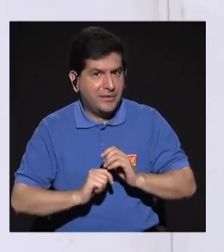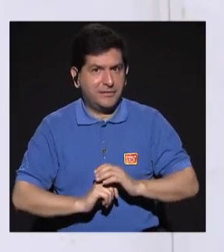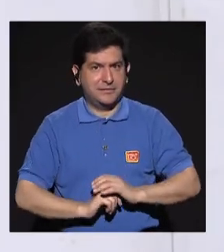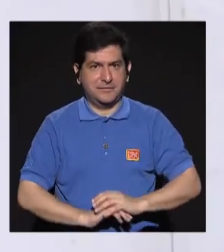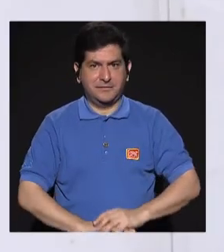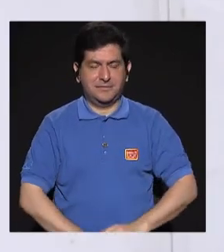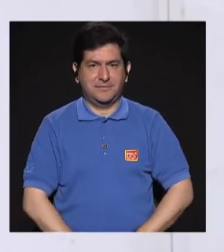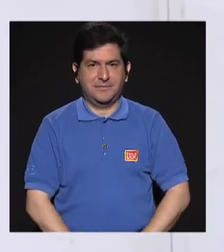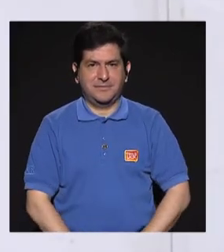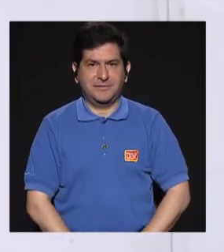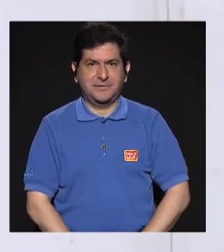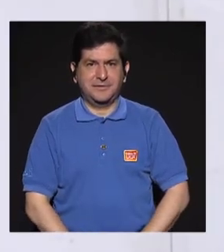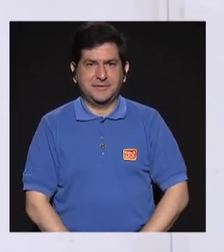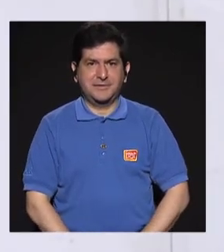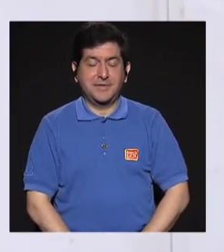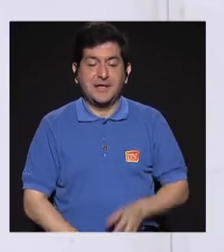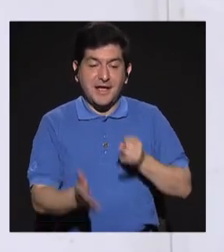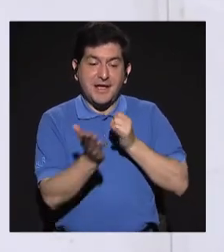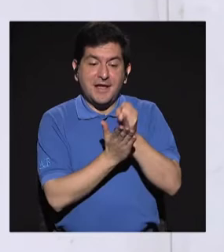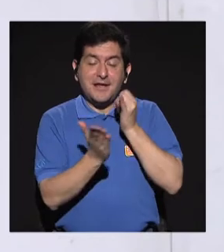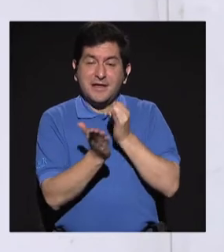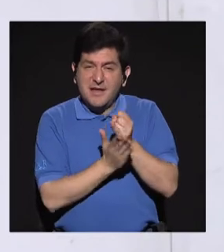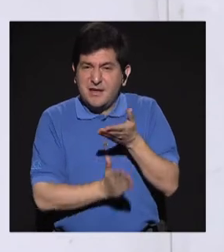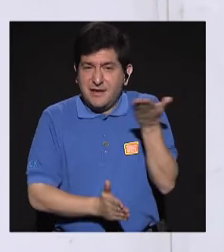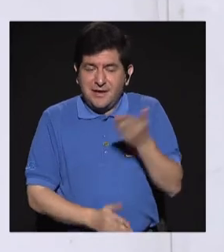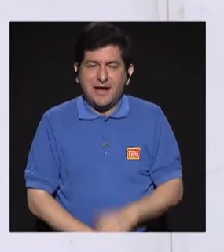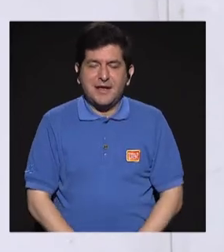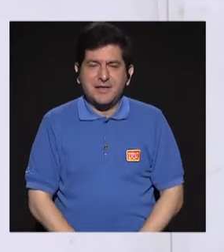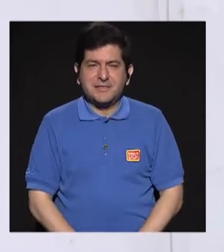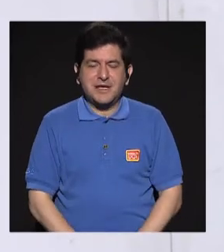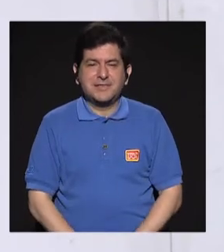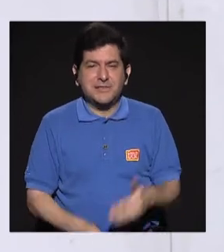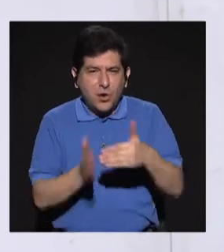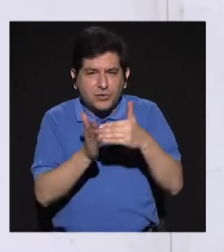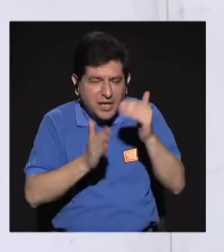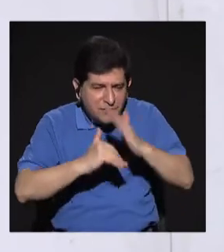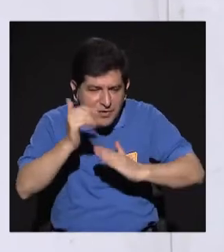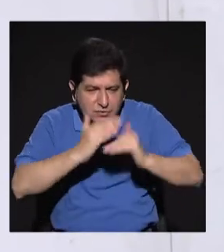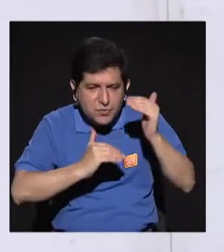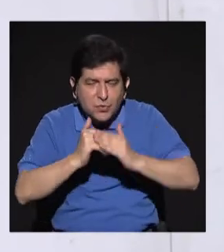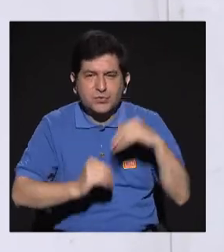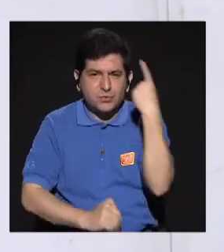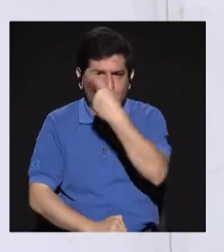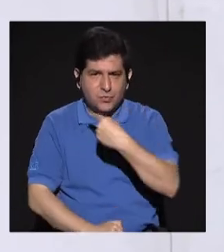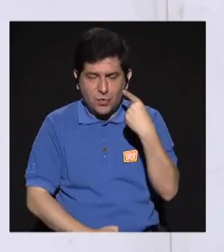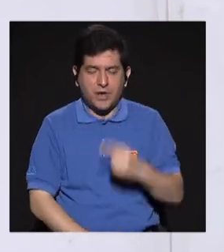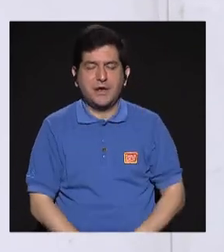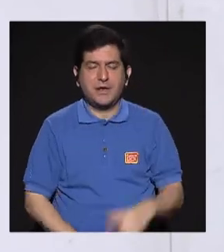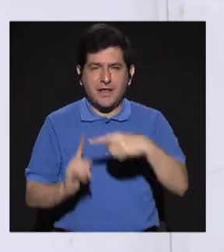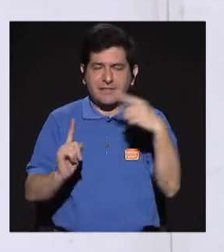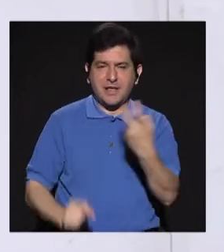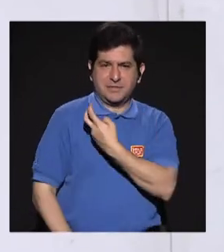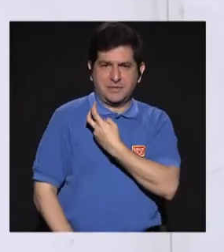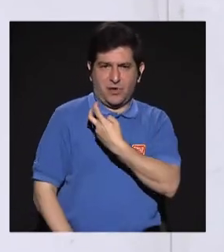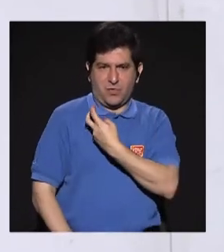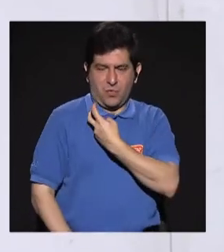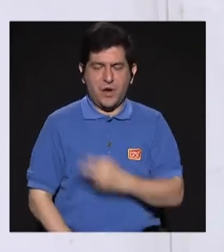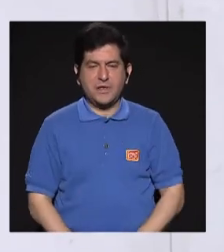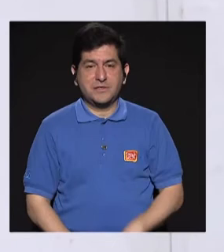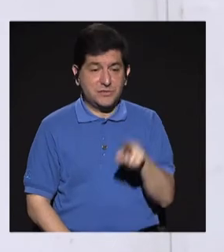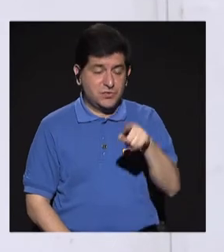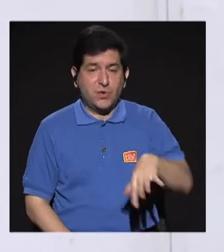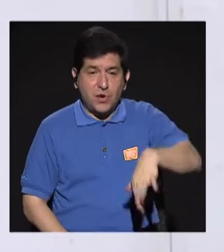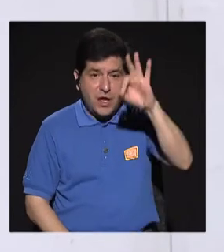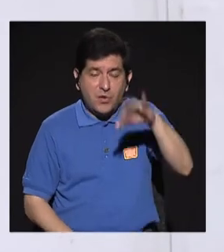bueno éste la investigación consiste en una reconstrucción facial con restos socios